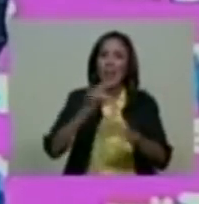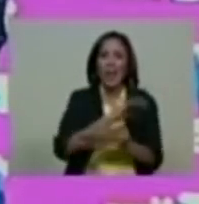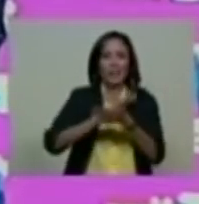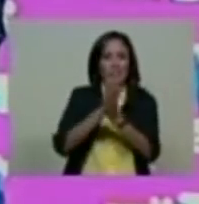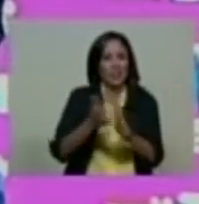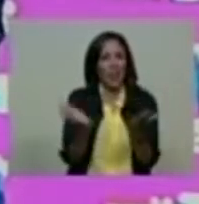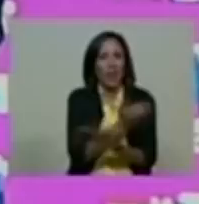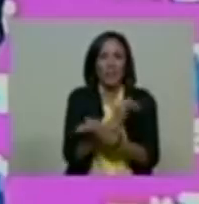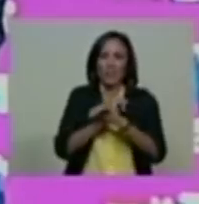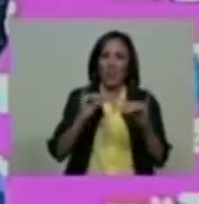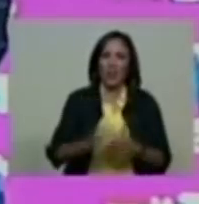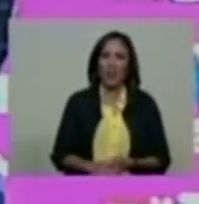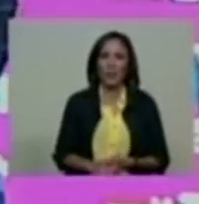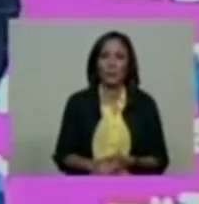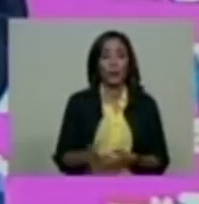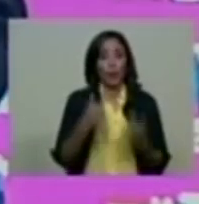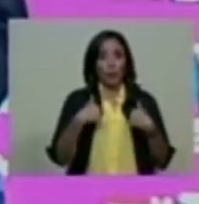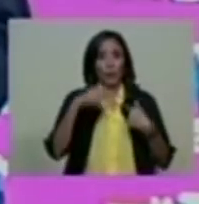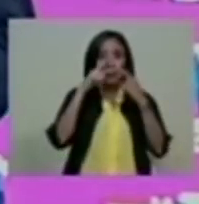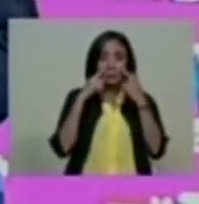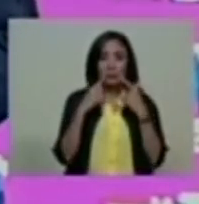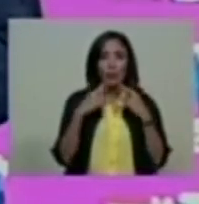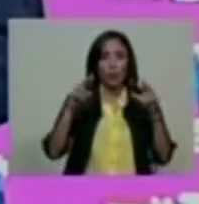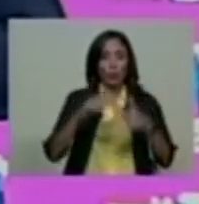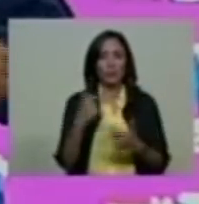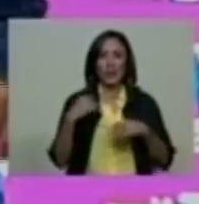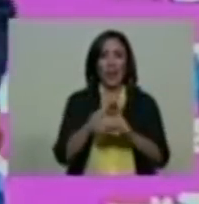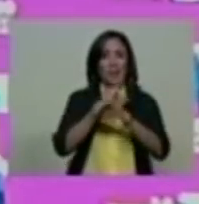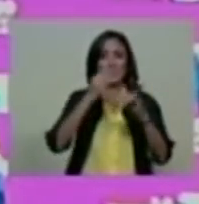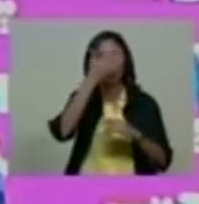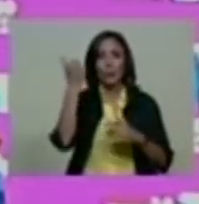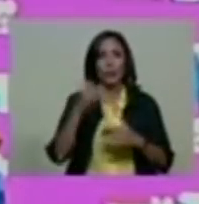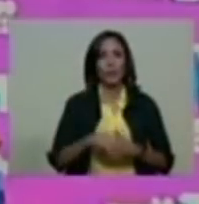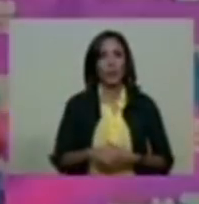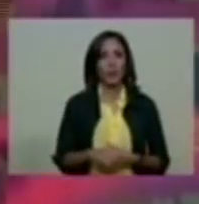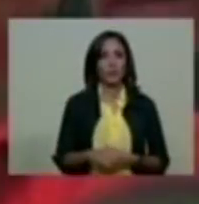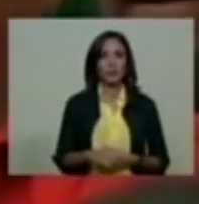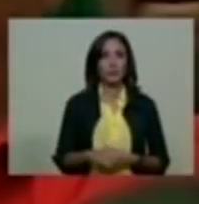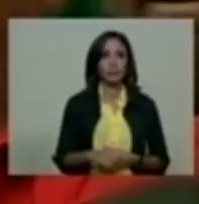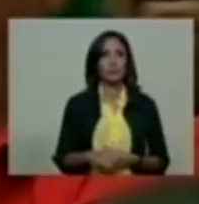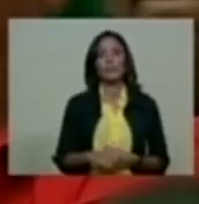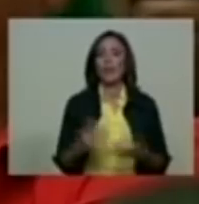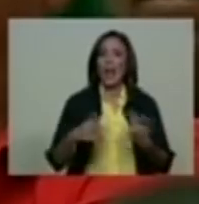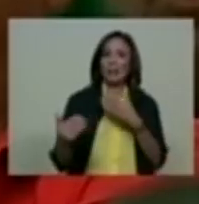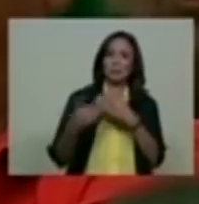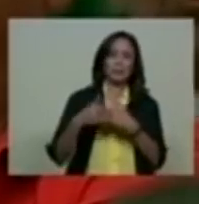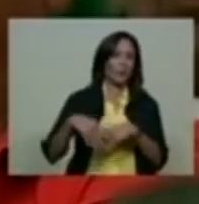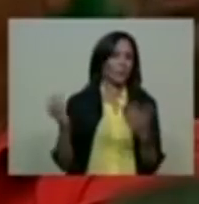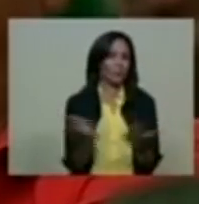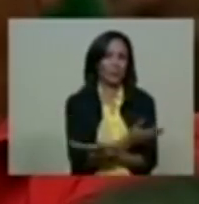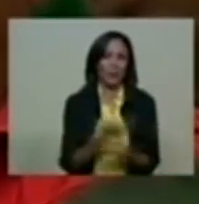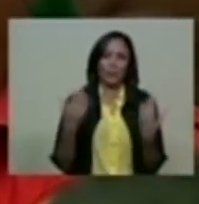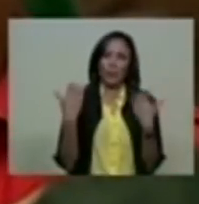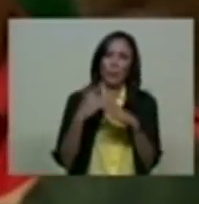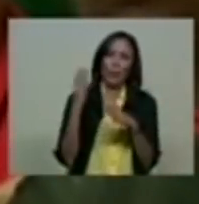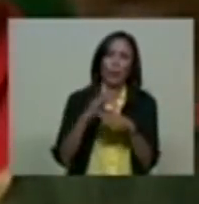responsabilidad. Ustedes no me ven lloriqueando a mí, a veces ni los nombro ya. No me ven lloriqueando frente al imperialismo que nos agreda. Nos toca a